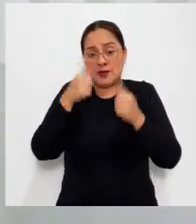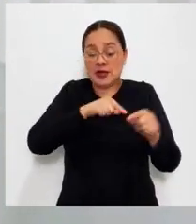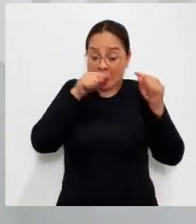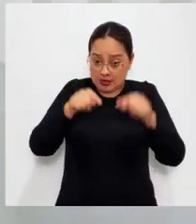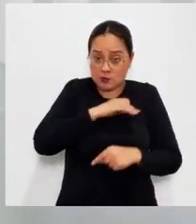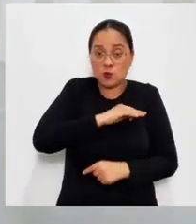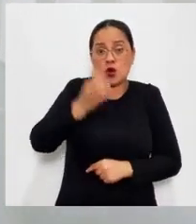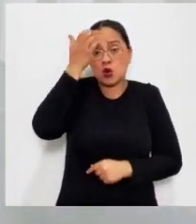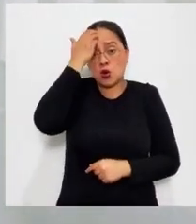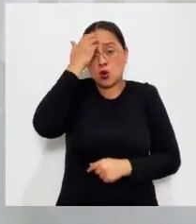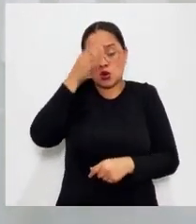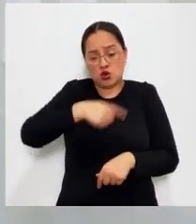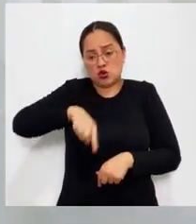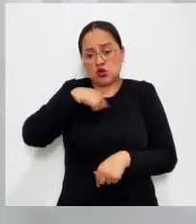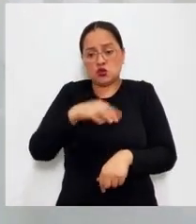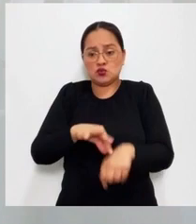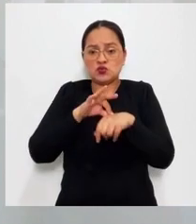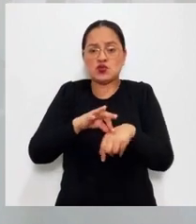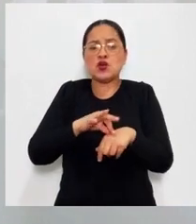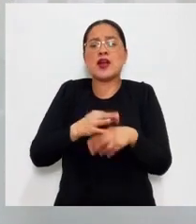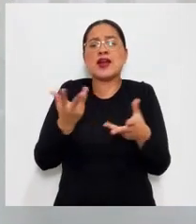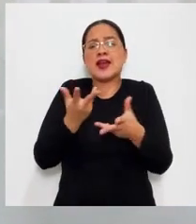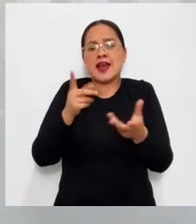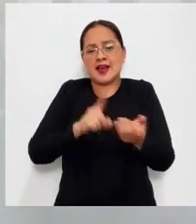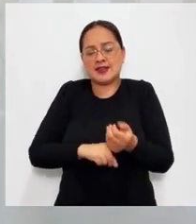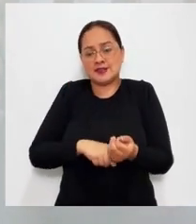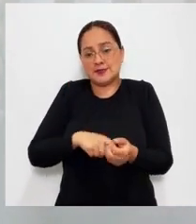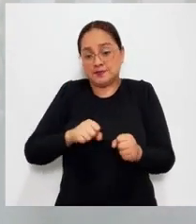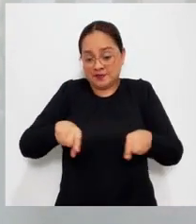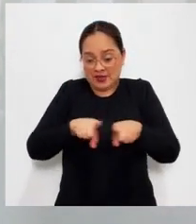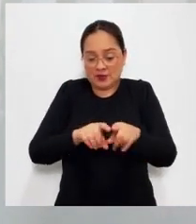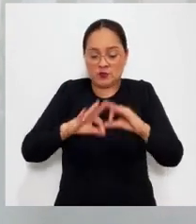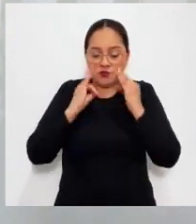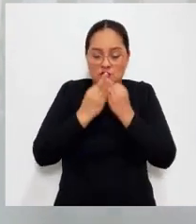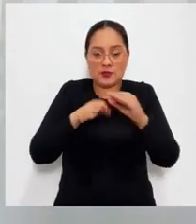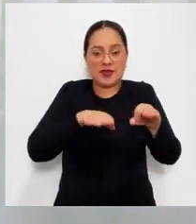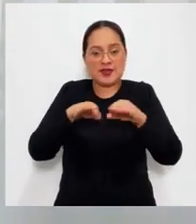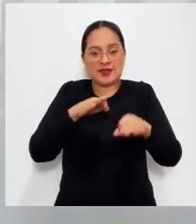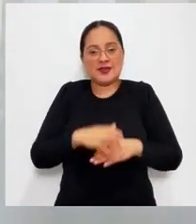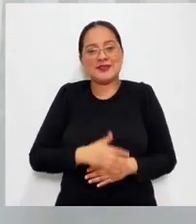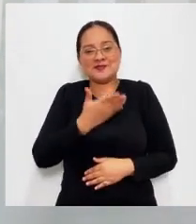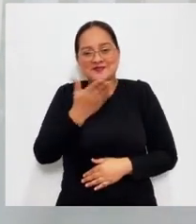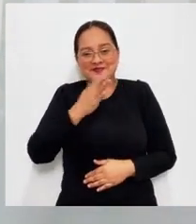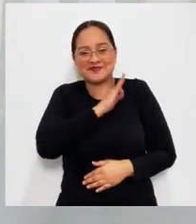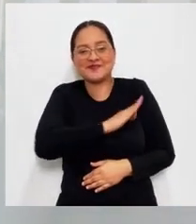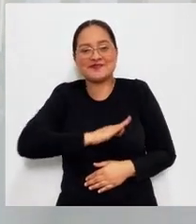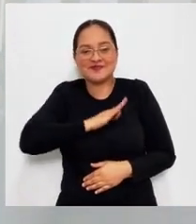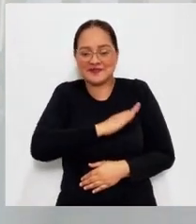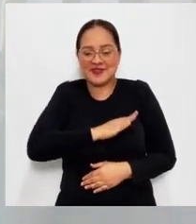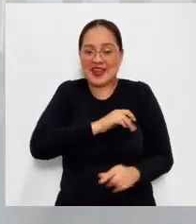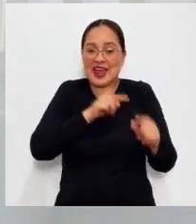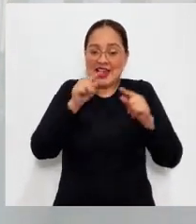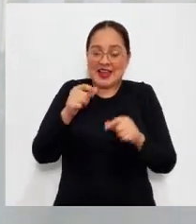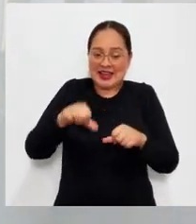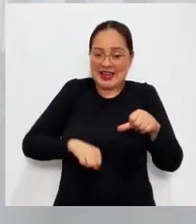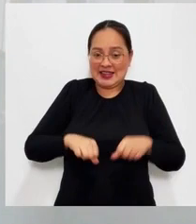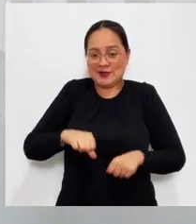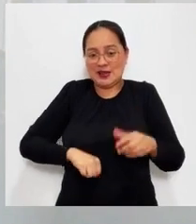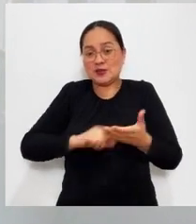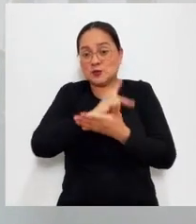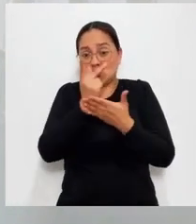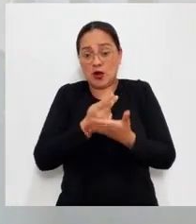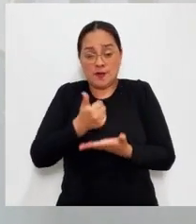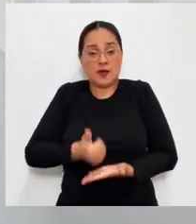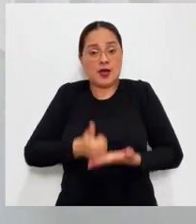canal conoces quiénes somos realmente los senadores, pero también qué hacemos todos los días. Felicidades al canal por hacer estas